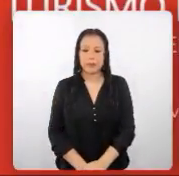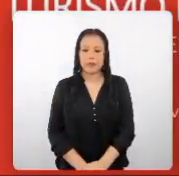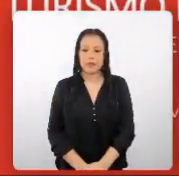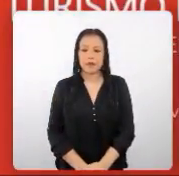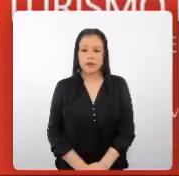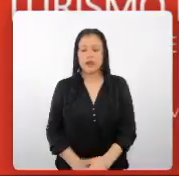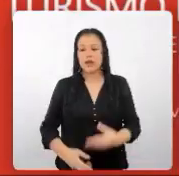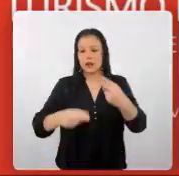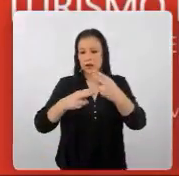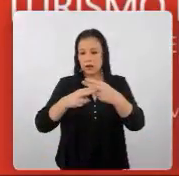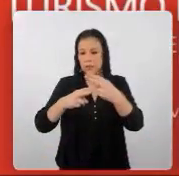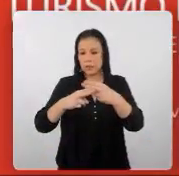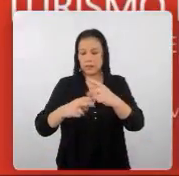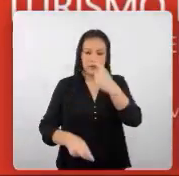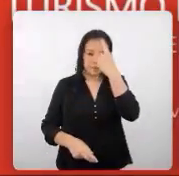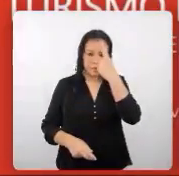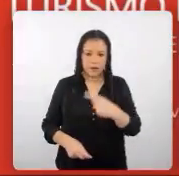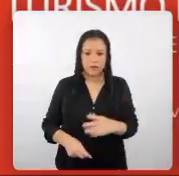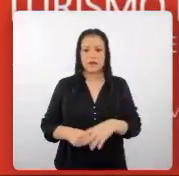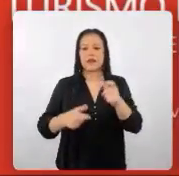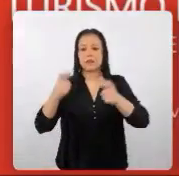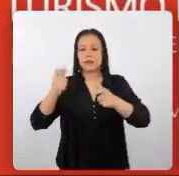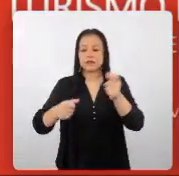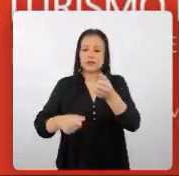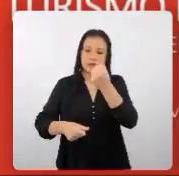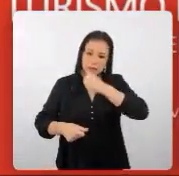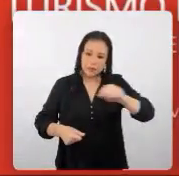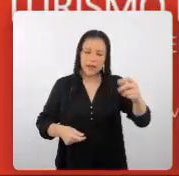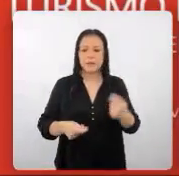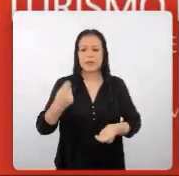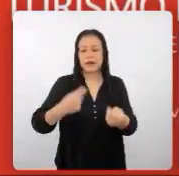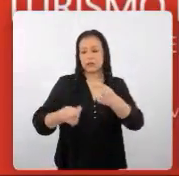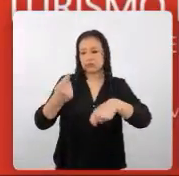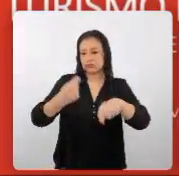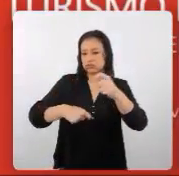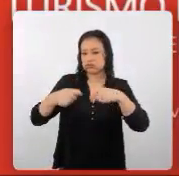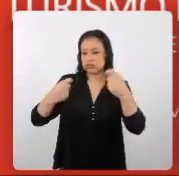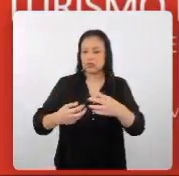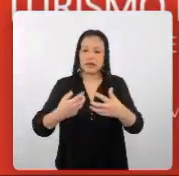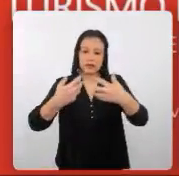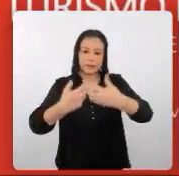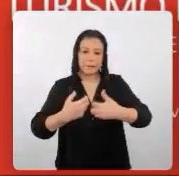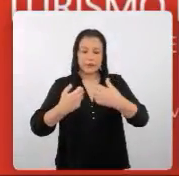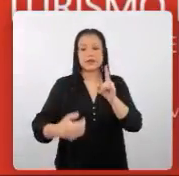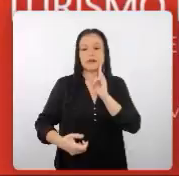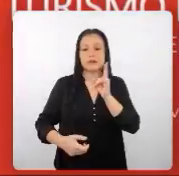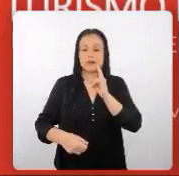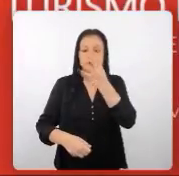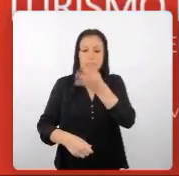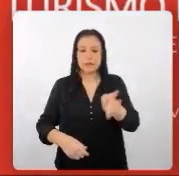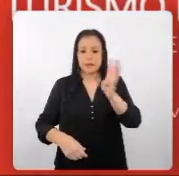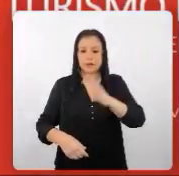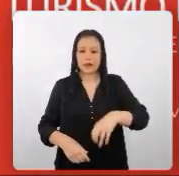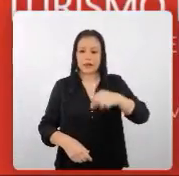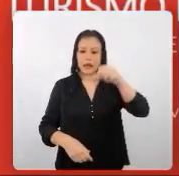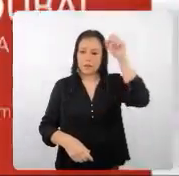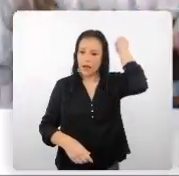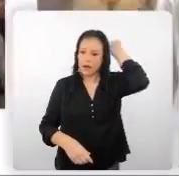Lo llamaremos el perfil de los viajeros y forma de negociación con los mercados estadounidenses, inglés y alemán.